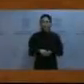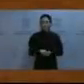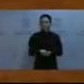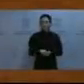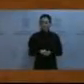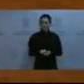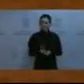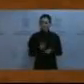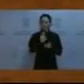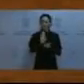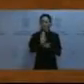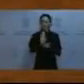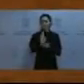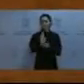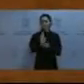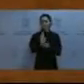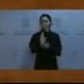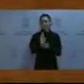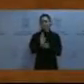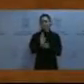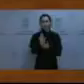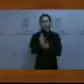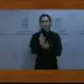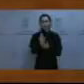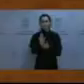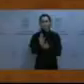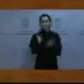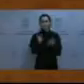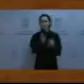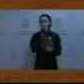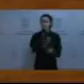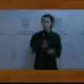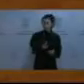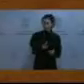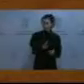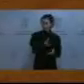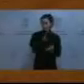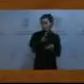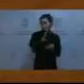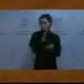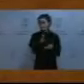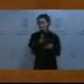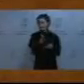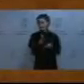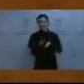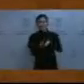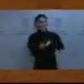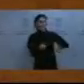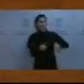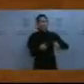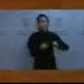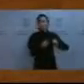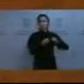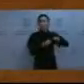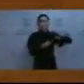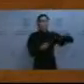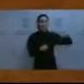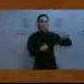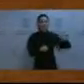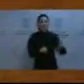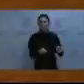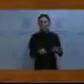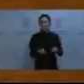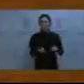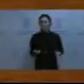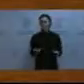que representábamos a las Asturias que madruga éramos los diputados del PP y la parte izquierda del Parlamento, ¿no? El enredar